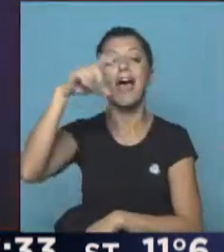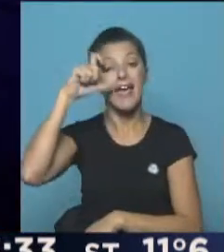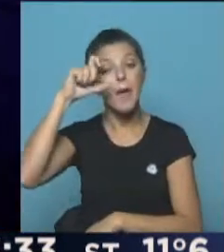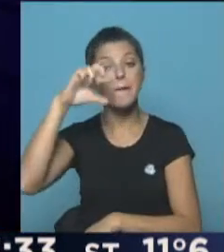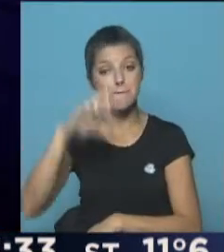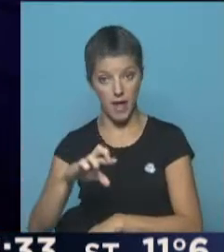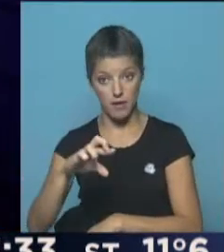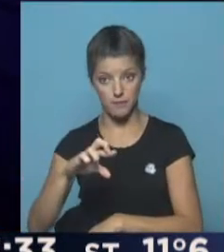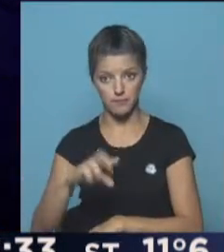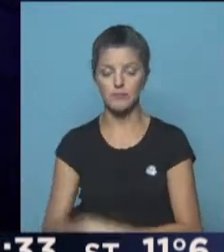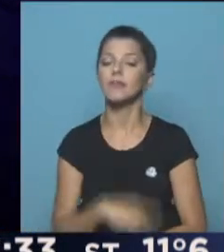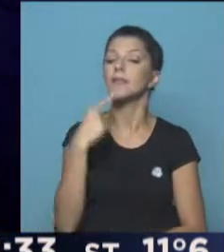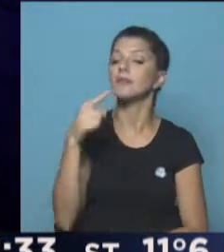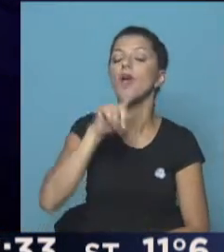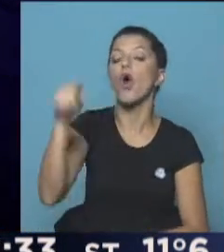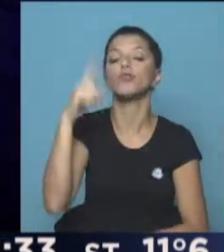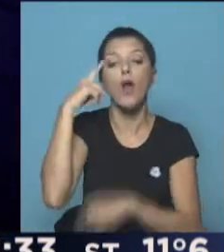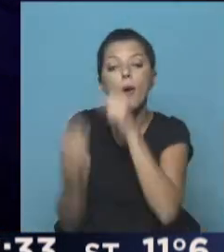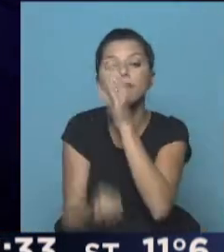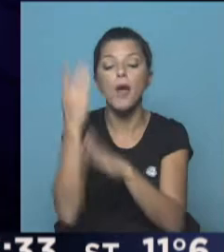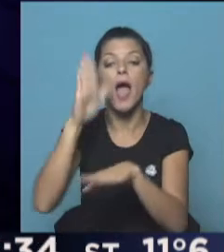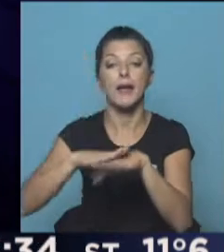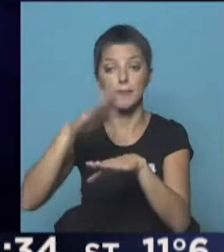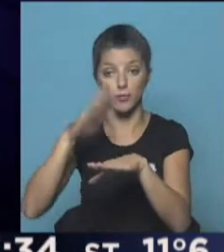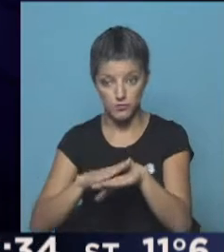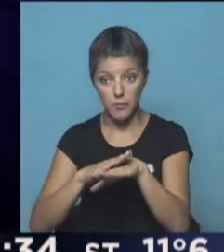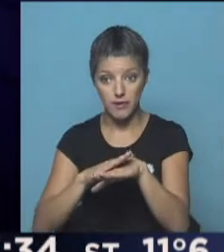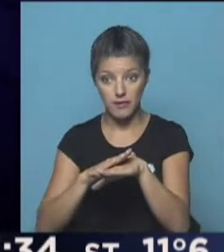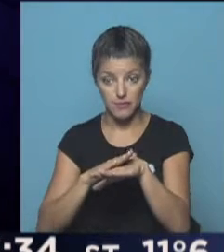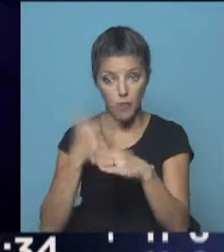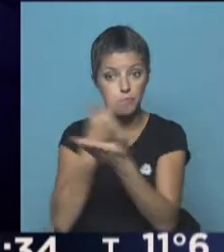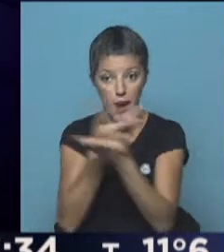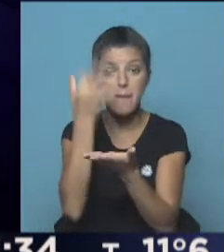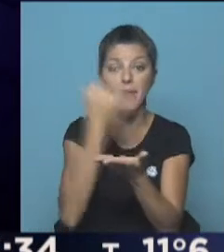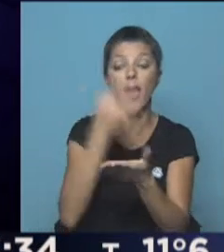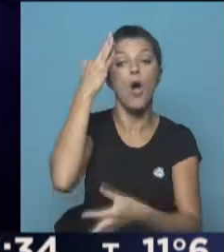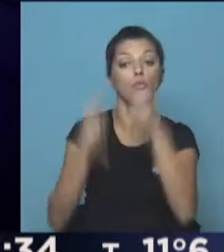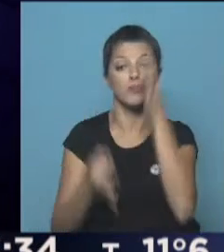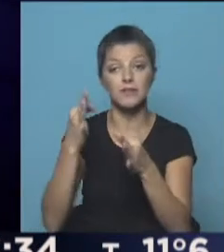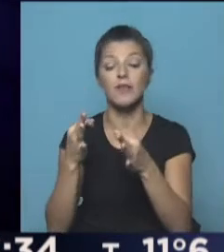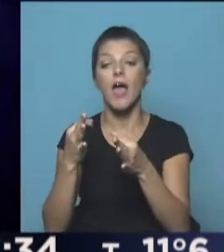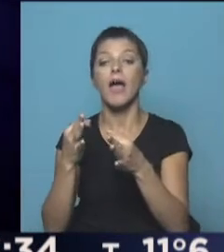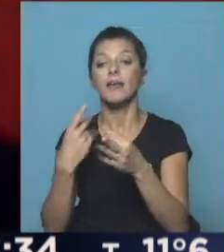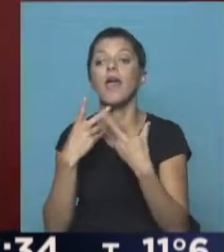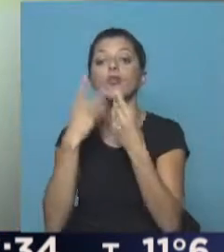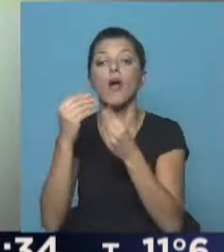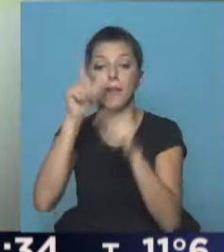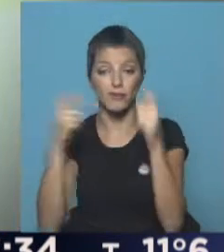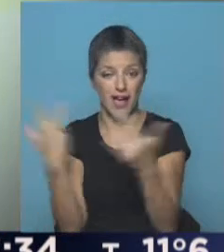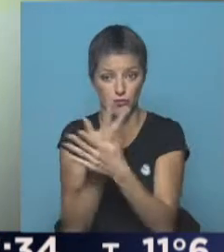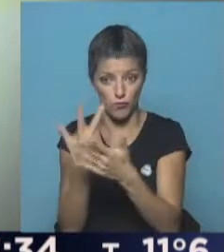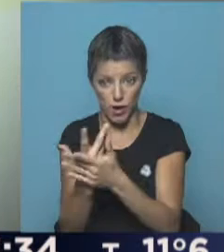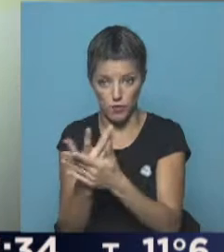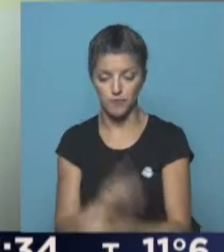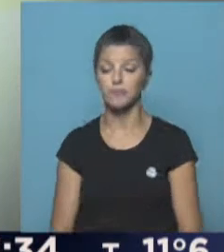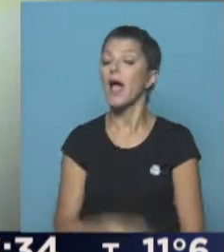la creación de otras instancias que serán las encargadas de hacer efectiva la verdad, la justicia y la reparación de las víctimas.